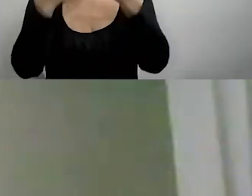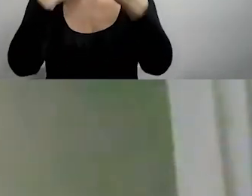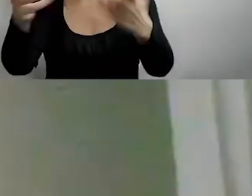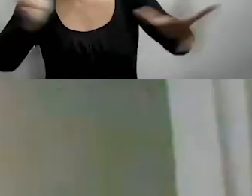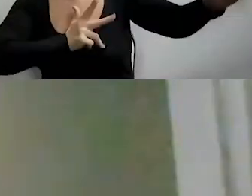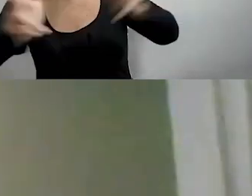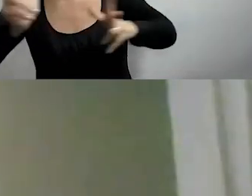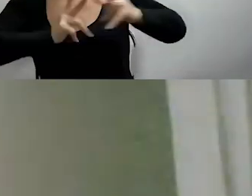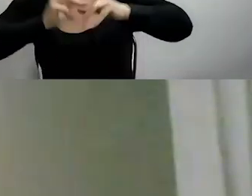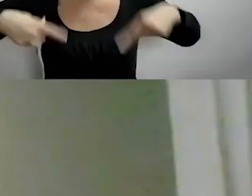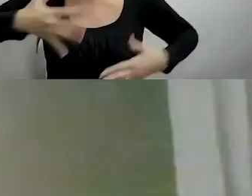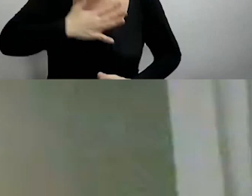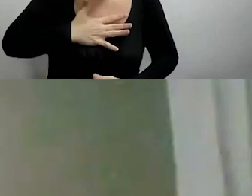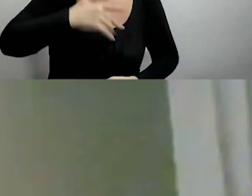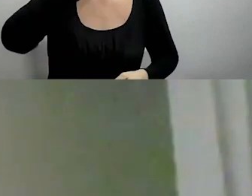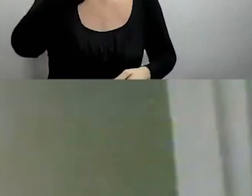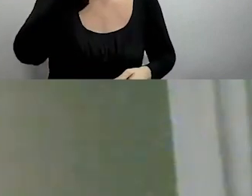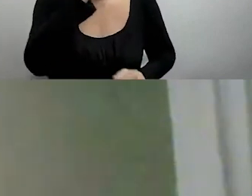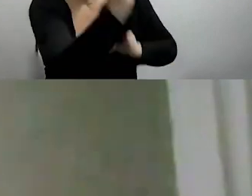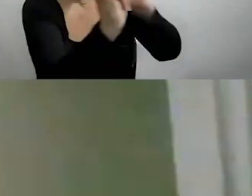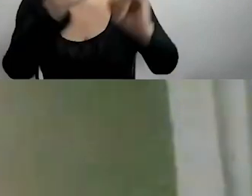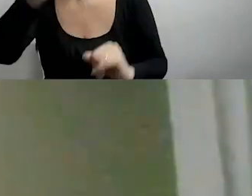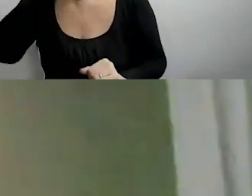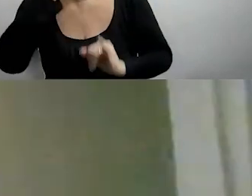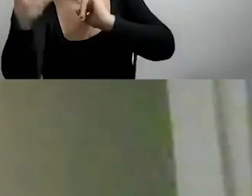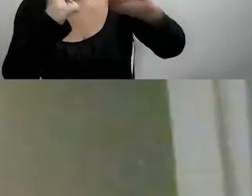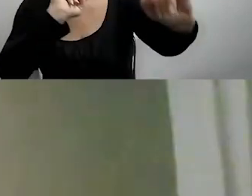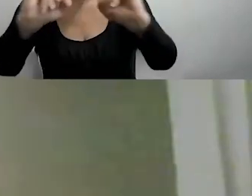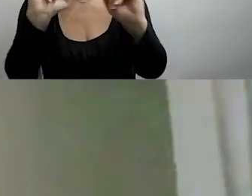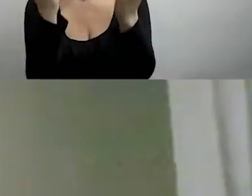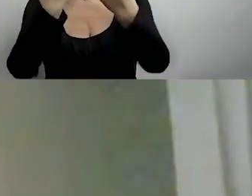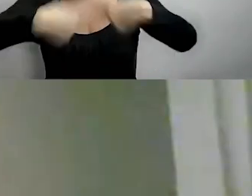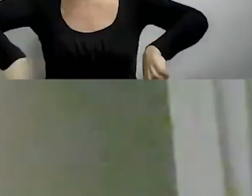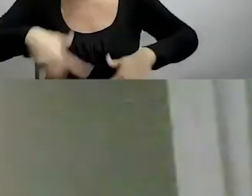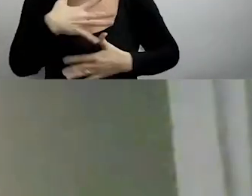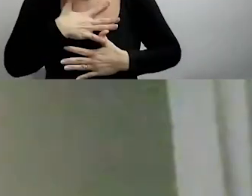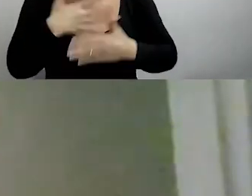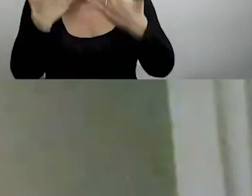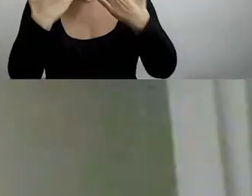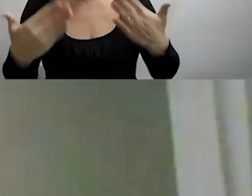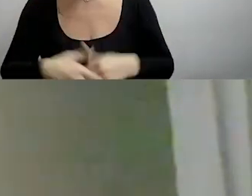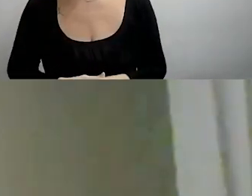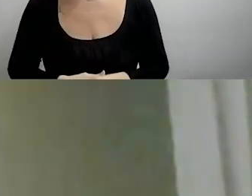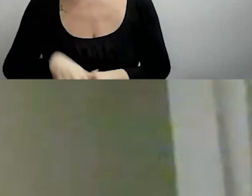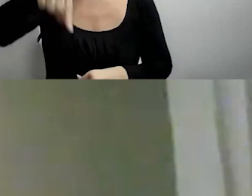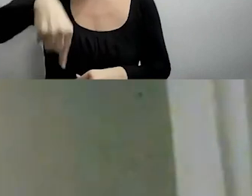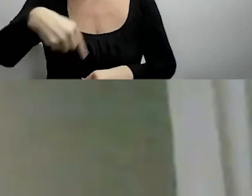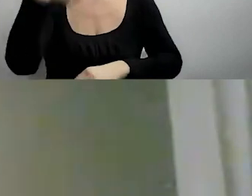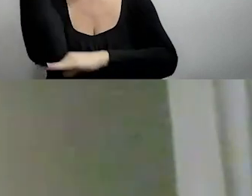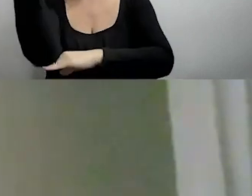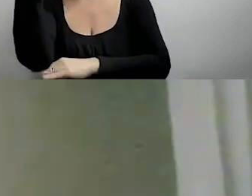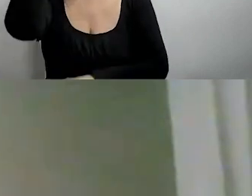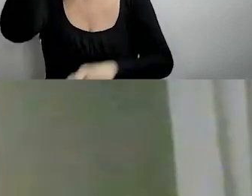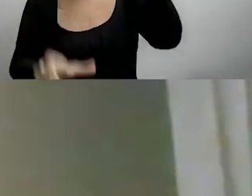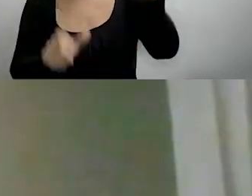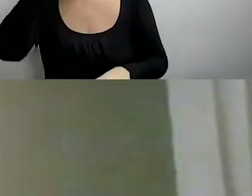dicen a mí, a Rocío, a Lía, a mis compañeras. Como saben, también esta es una charla apto hipoacúsicos, por